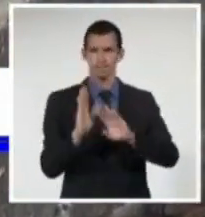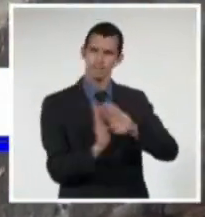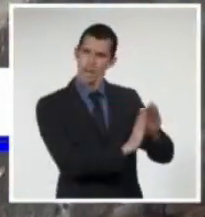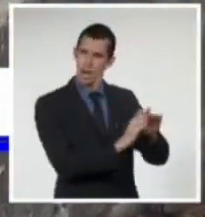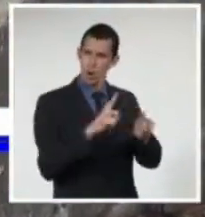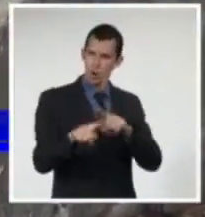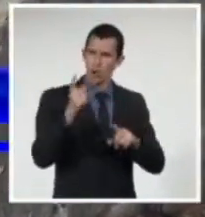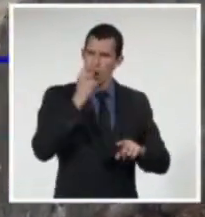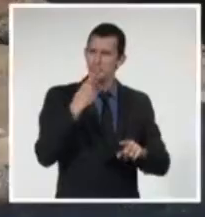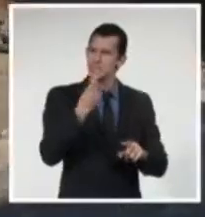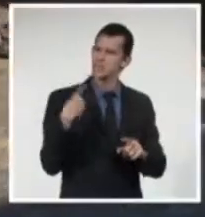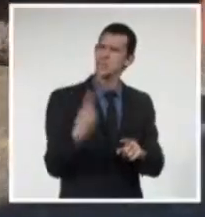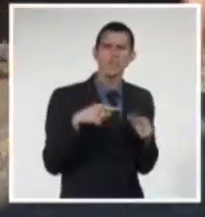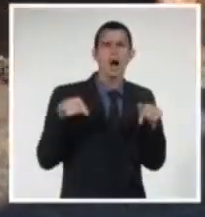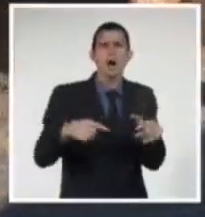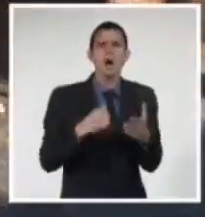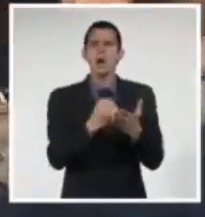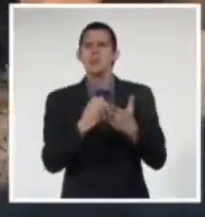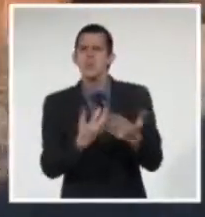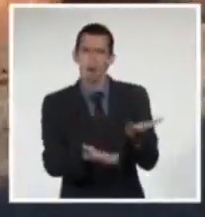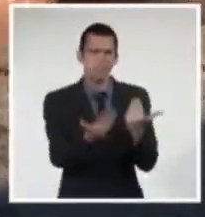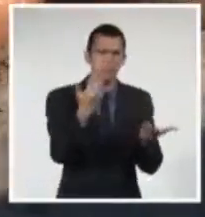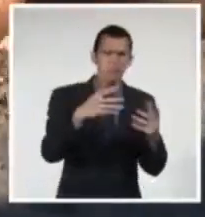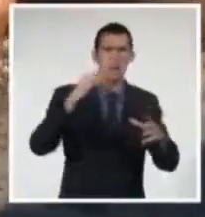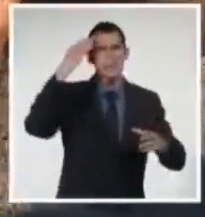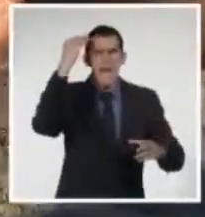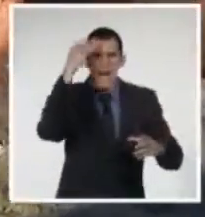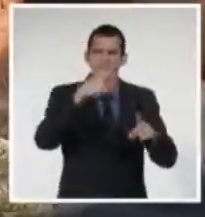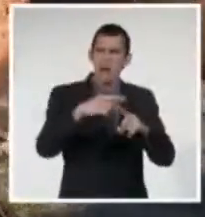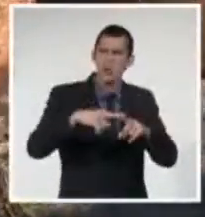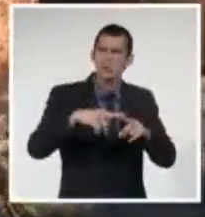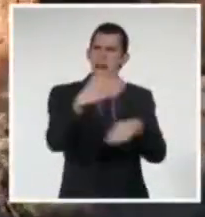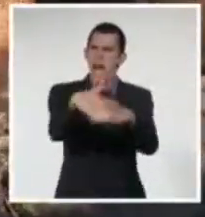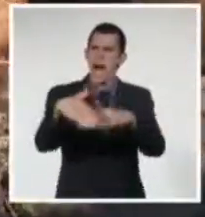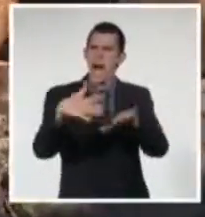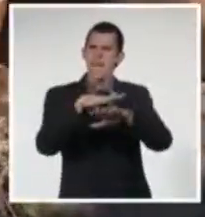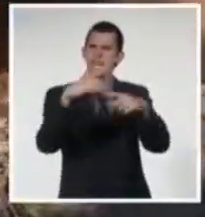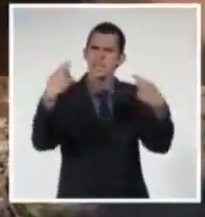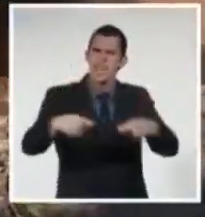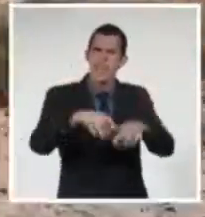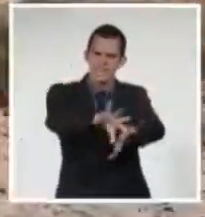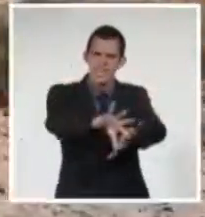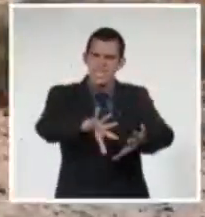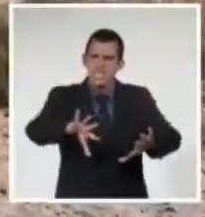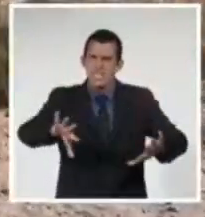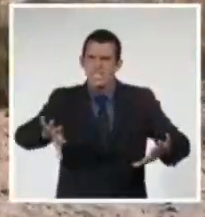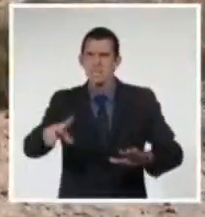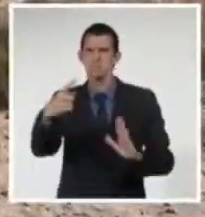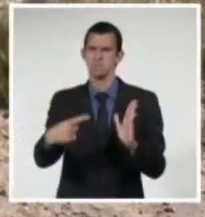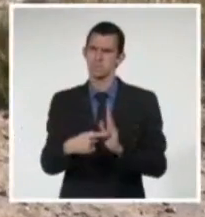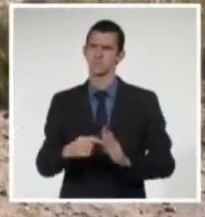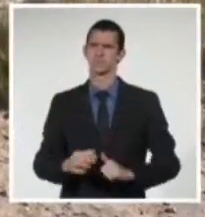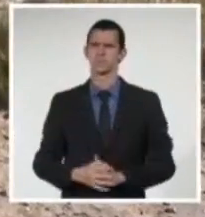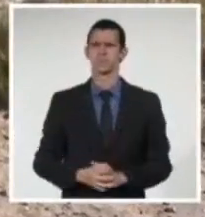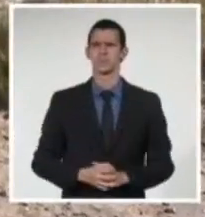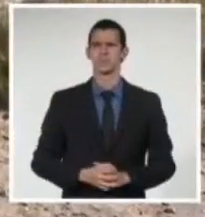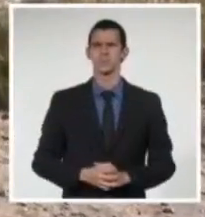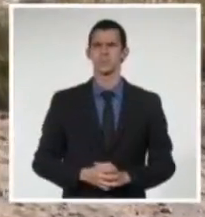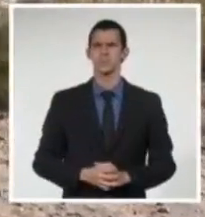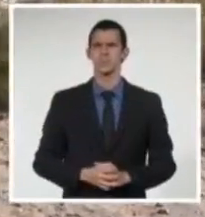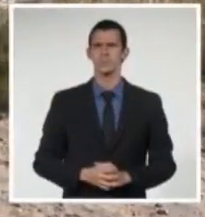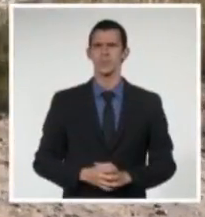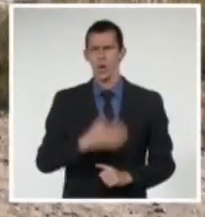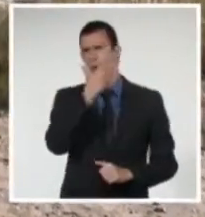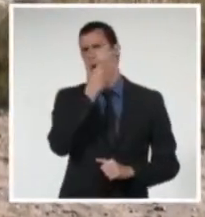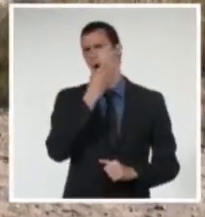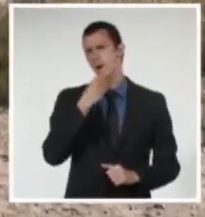escombros, ayudando en todo lo que haga falta. Estamos limpiando las calles. La juventud nos hizo un llamado para venir a apoyar a la comunidad